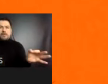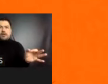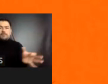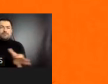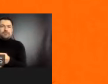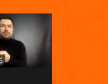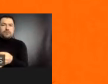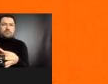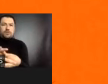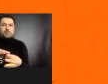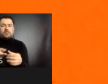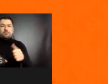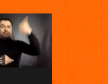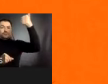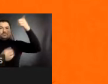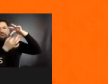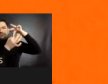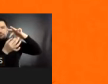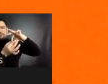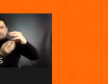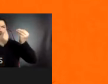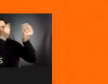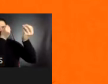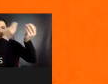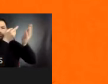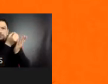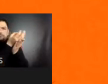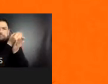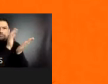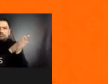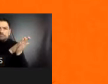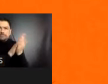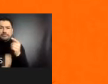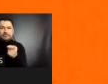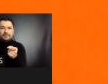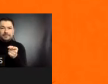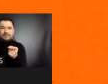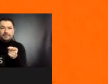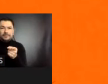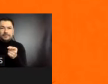a cargo. Como ven en esta ilustración, es un abordaje de dos vías,